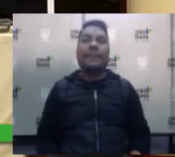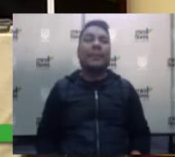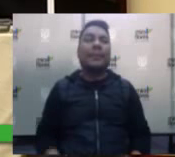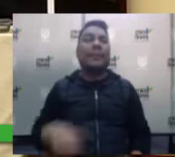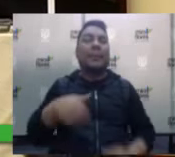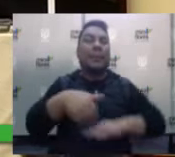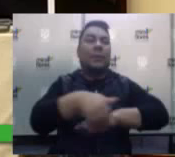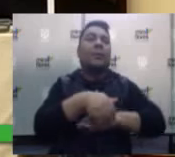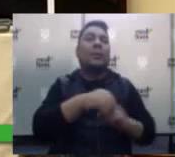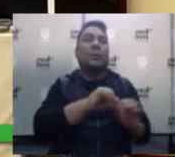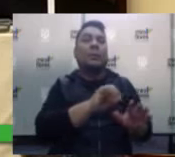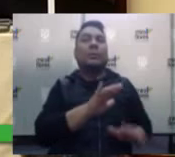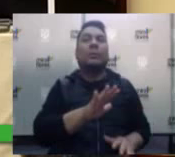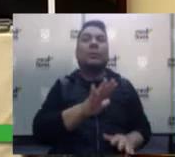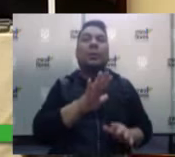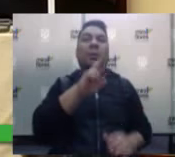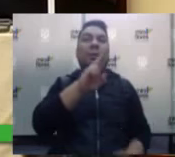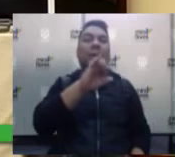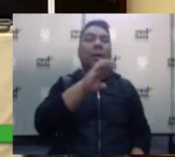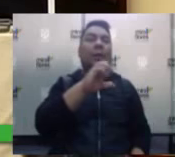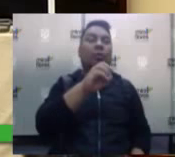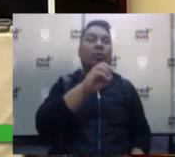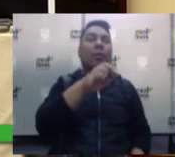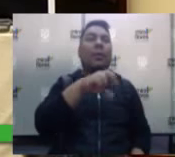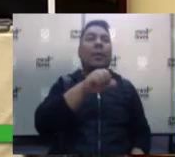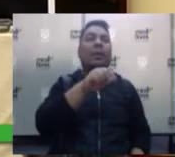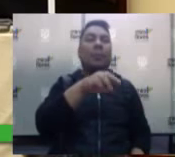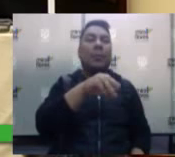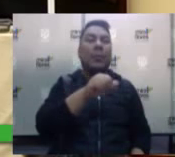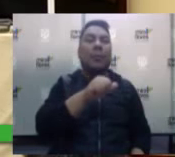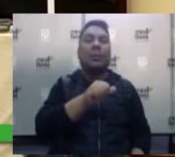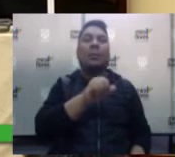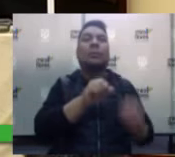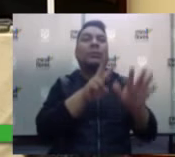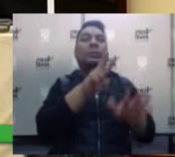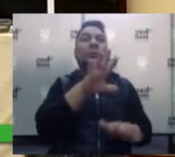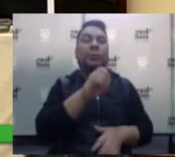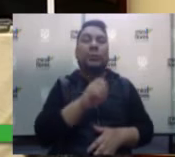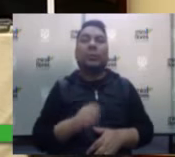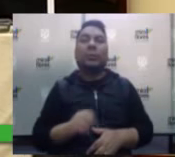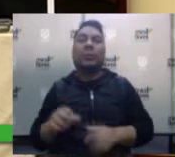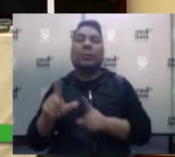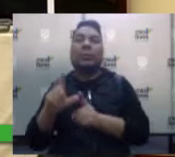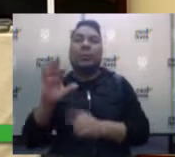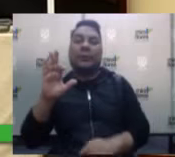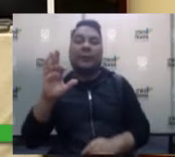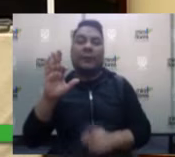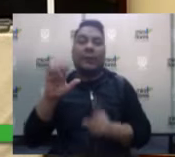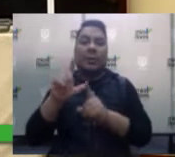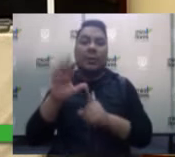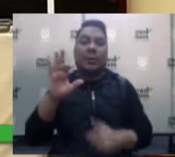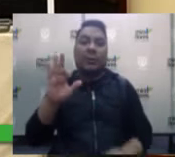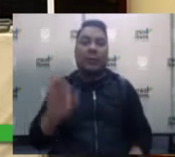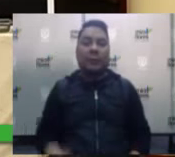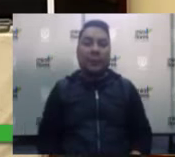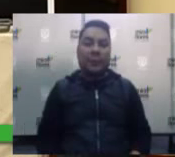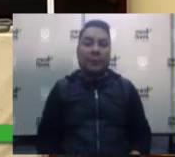Ubicación 65, avenida Ricardo Palma, cuadra 12, frente al 1250. F. Letra